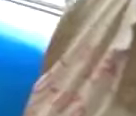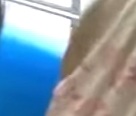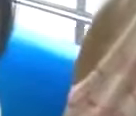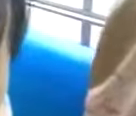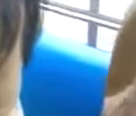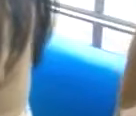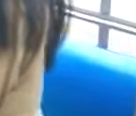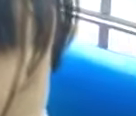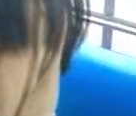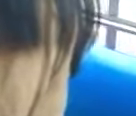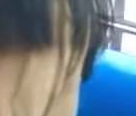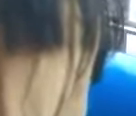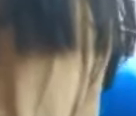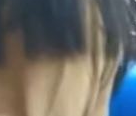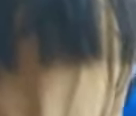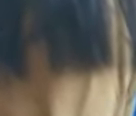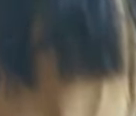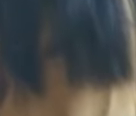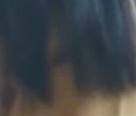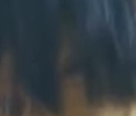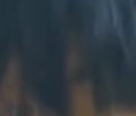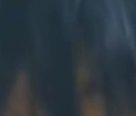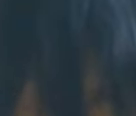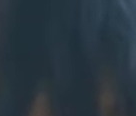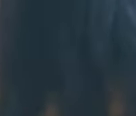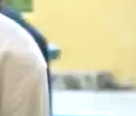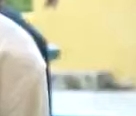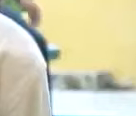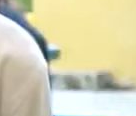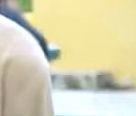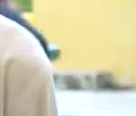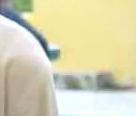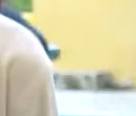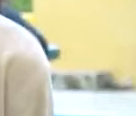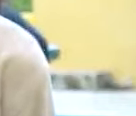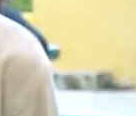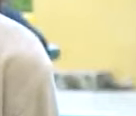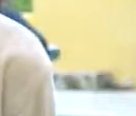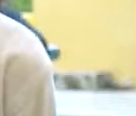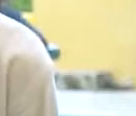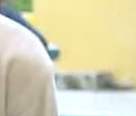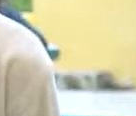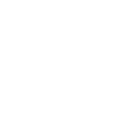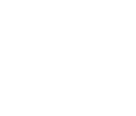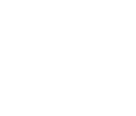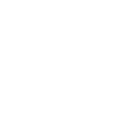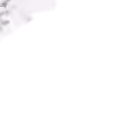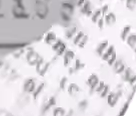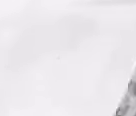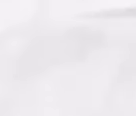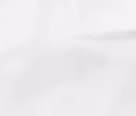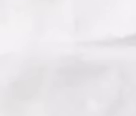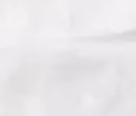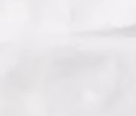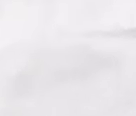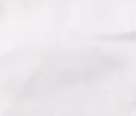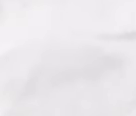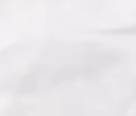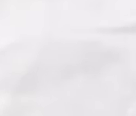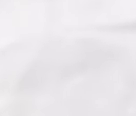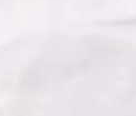Me gustaba mucho la informática porque estaba metido mucho en la era de la tecnología, que era cuando estaba creciendo. Los teléfonos,